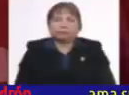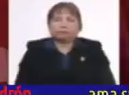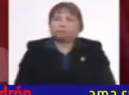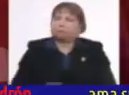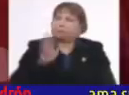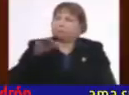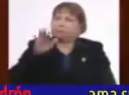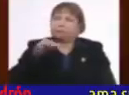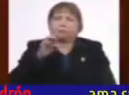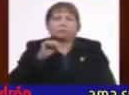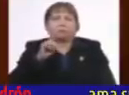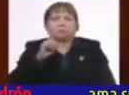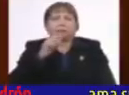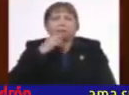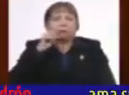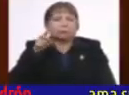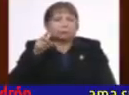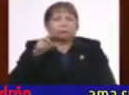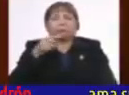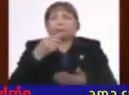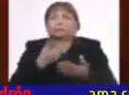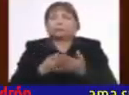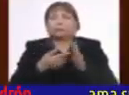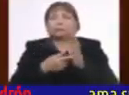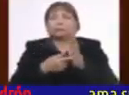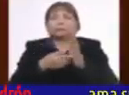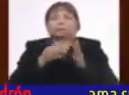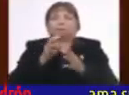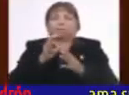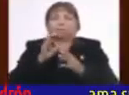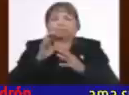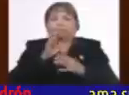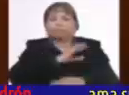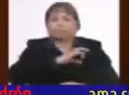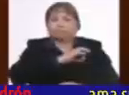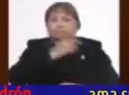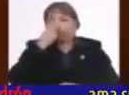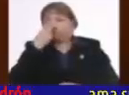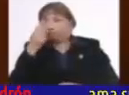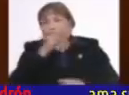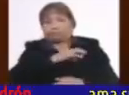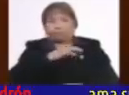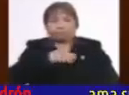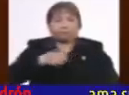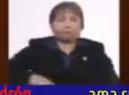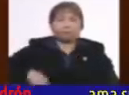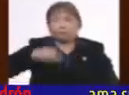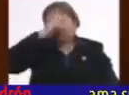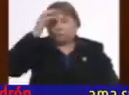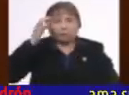y mariano gonzález usted aprecia conductas del presidente pedro castillo para